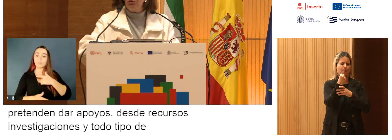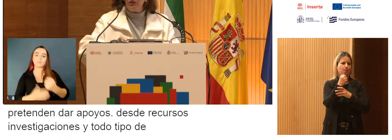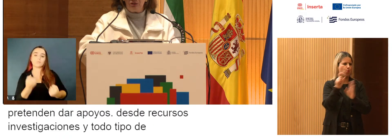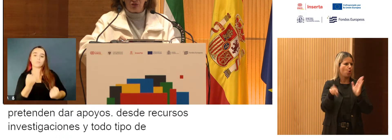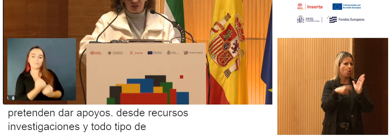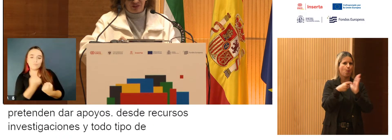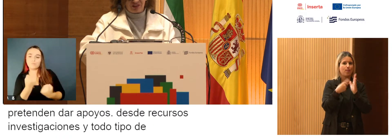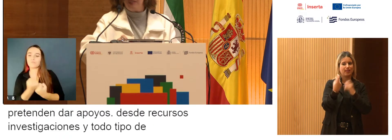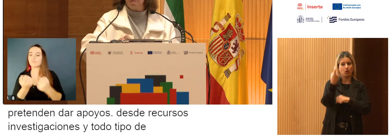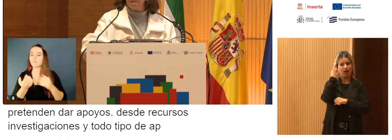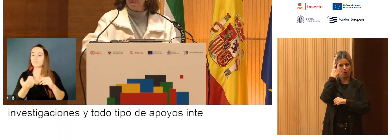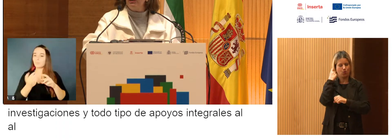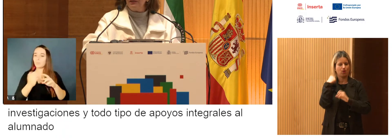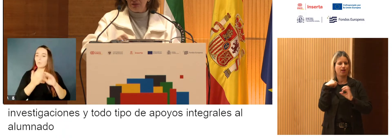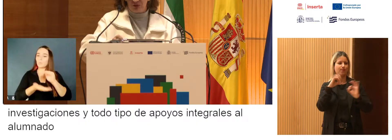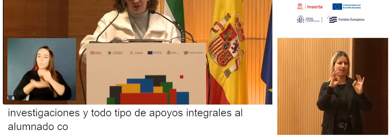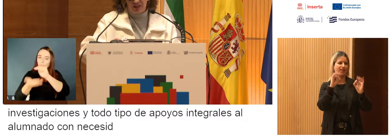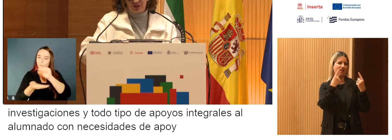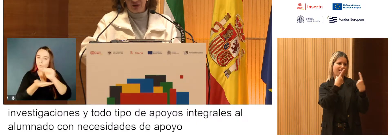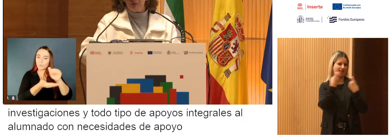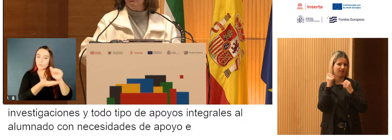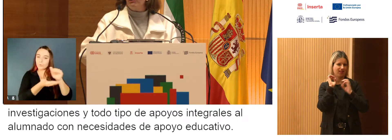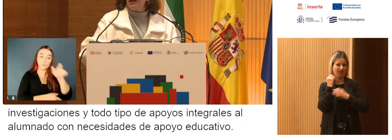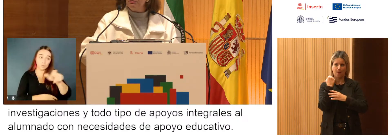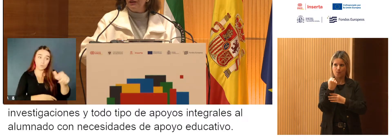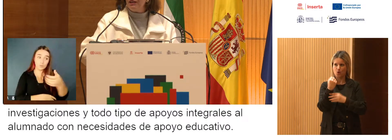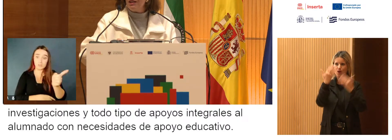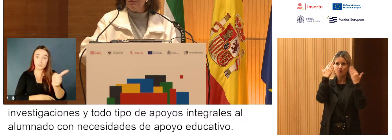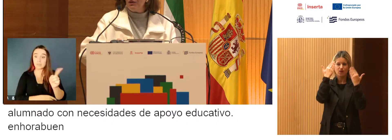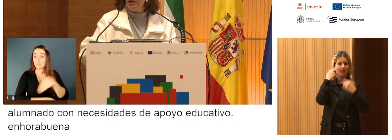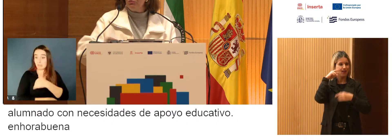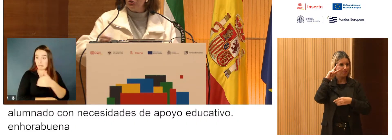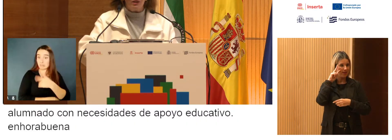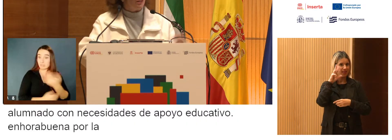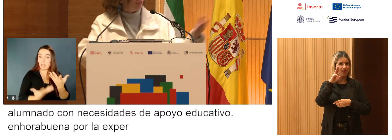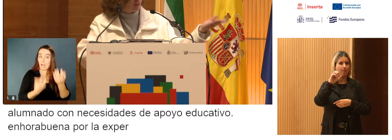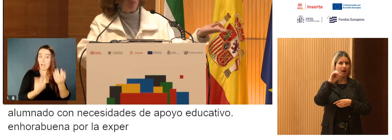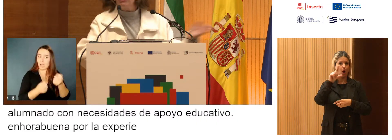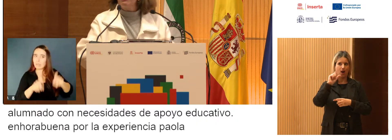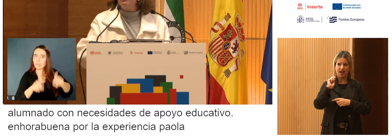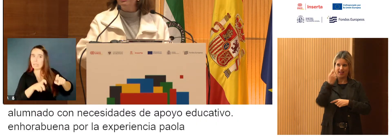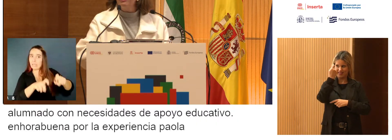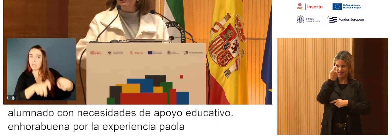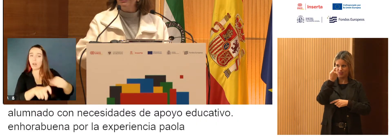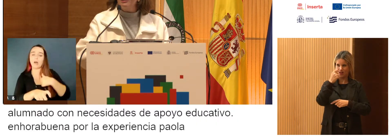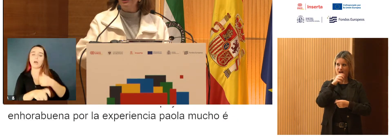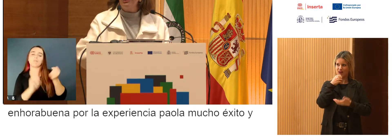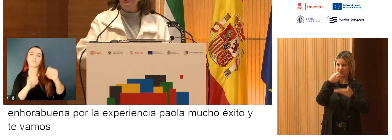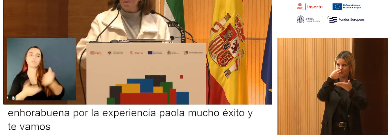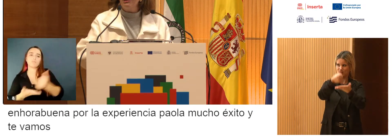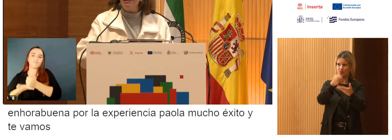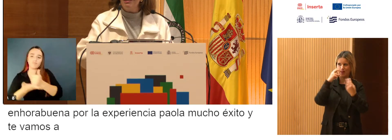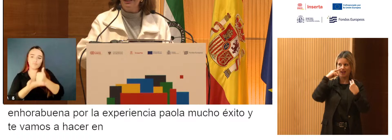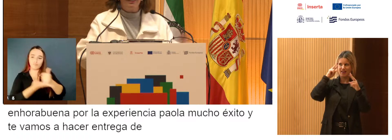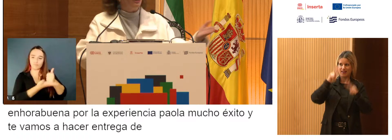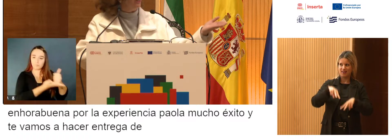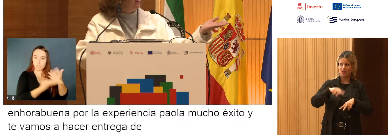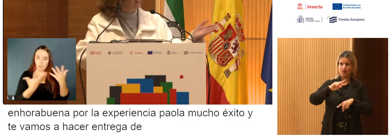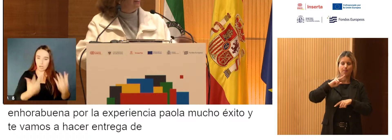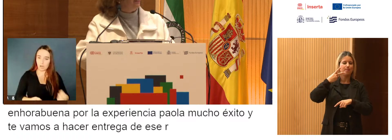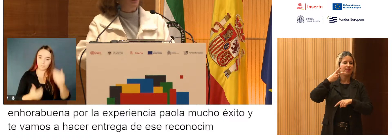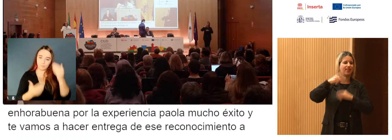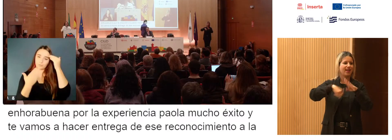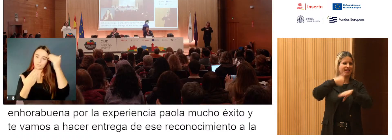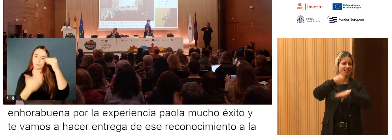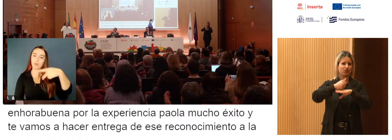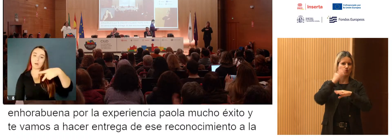al alumnado con necesidades de apoyo educativo. Enhorabuena por la experiencia, Paola, mucho éxito, y te vamos a hacer entrega de ese reconocimiento a la vicerrectora